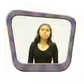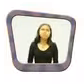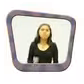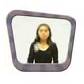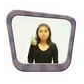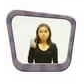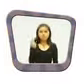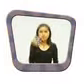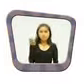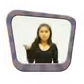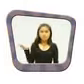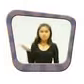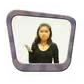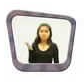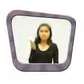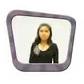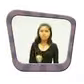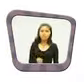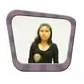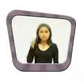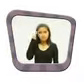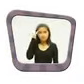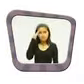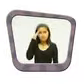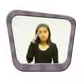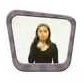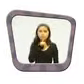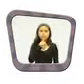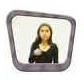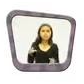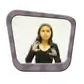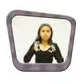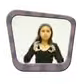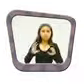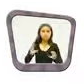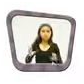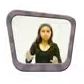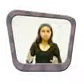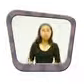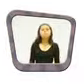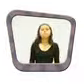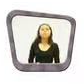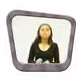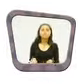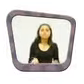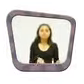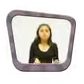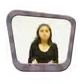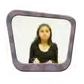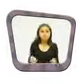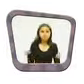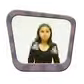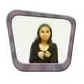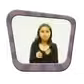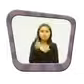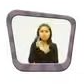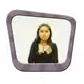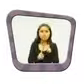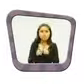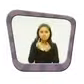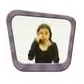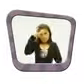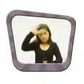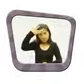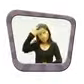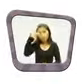las cosas que uno debe tomar en cuenta es el de capacitarse. ¿Qué hacer en caso de que yo sufra una herida en